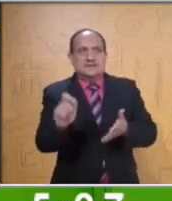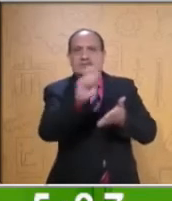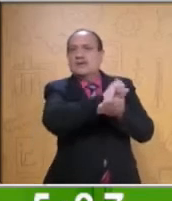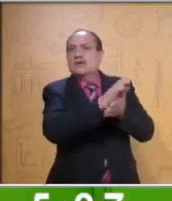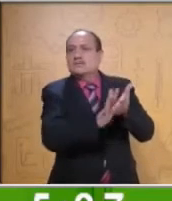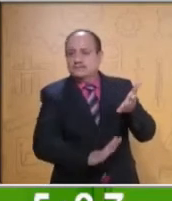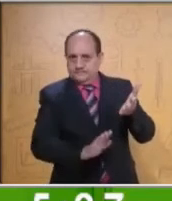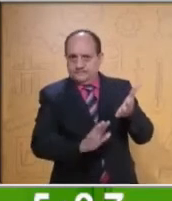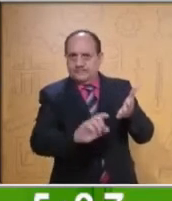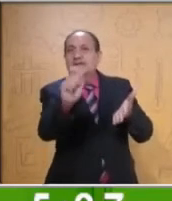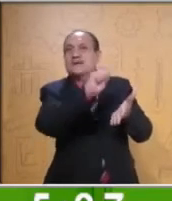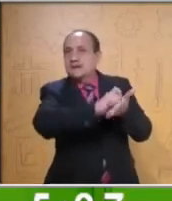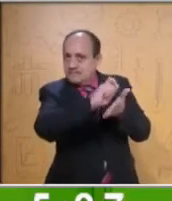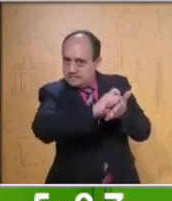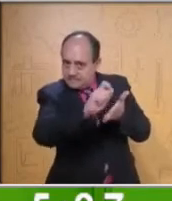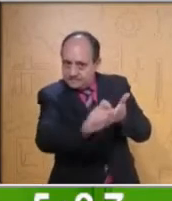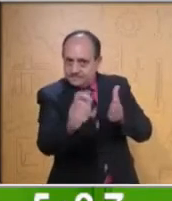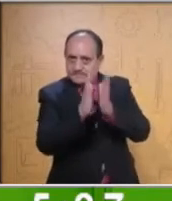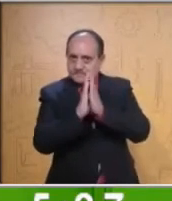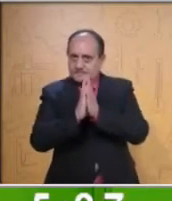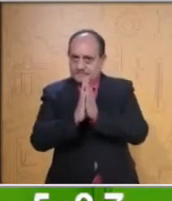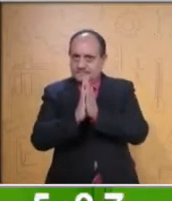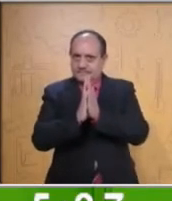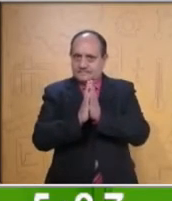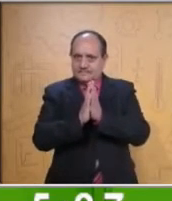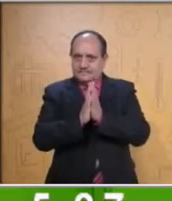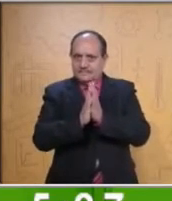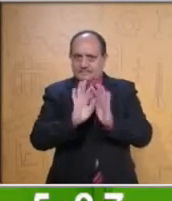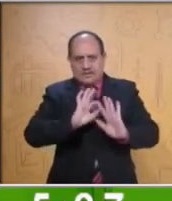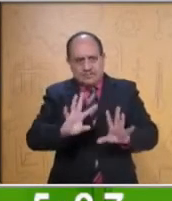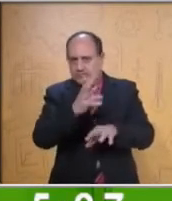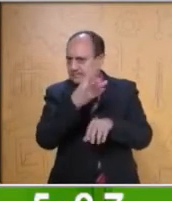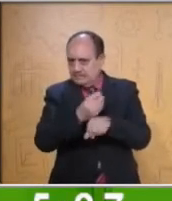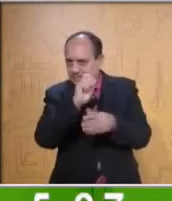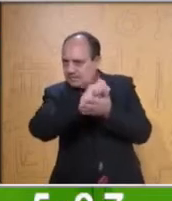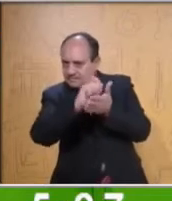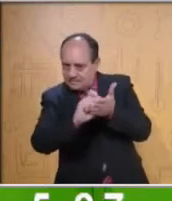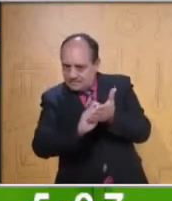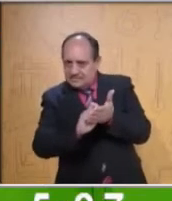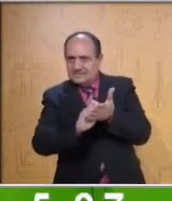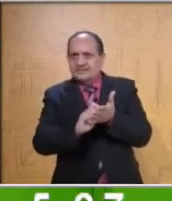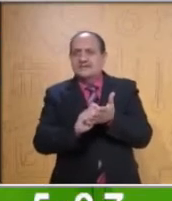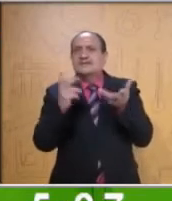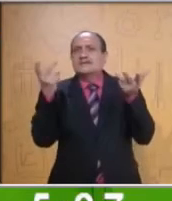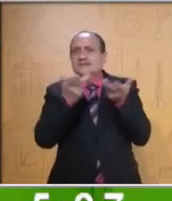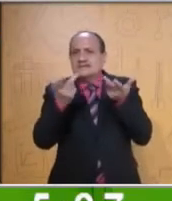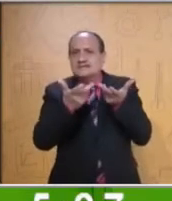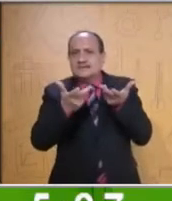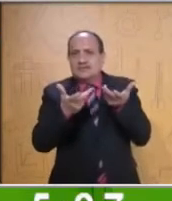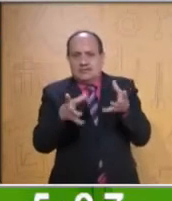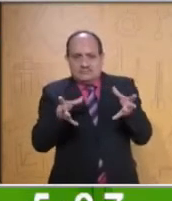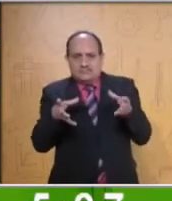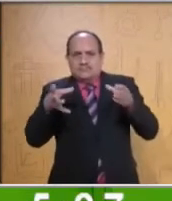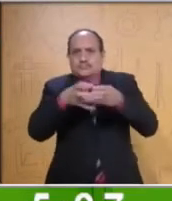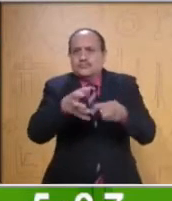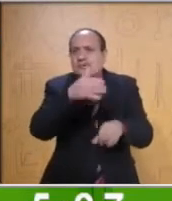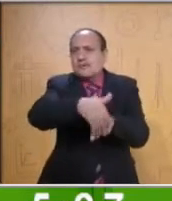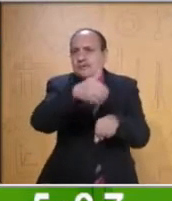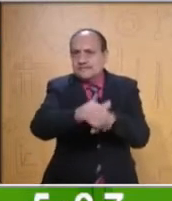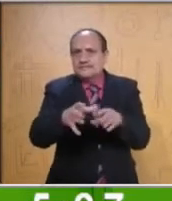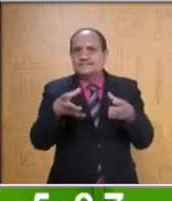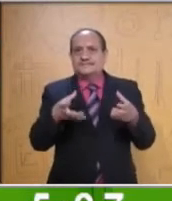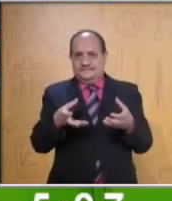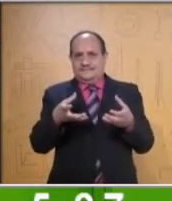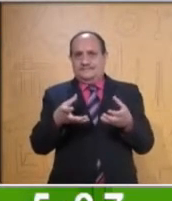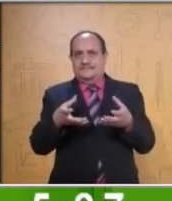anotarlas. Anótenlas, por favor, para poder resolver. ¿Qué tengo que hacer con estos datos? Muy bien, lo que